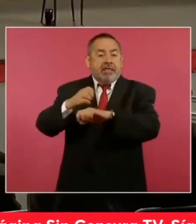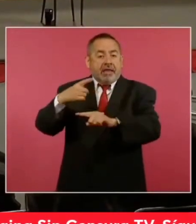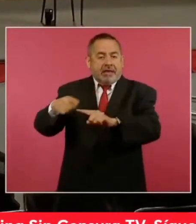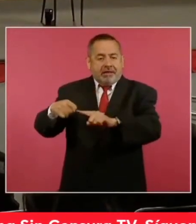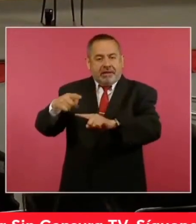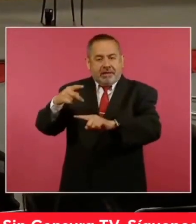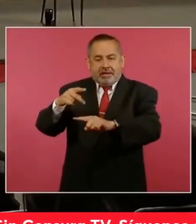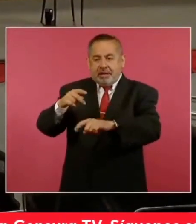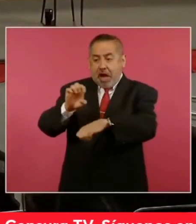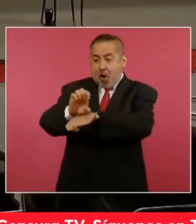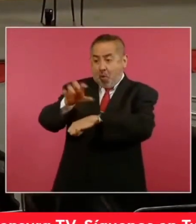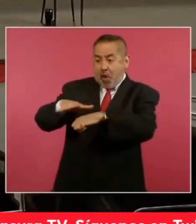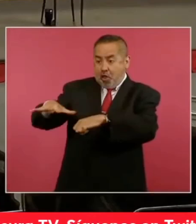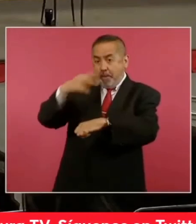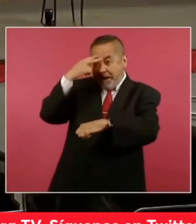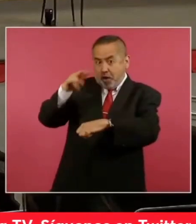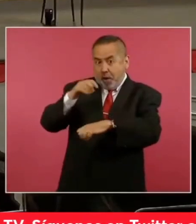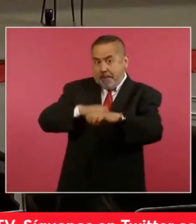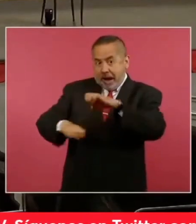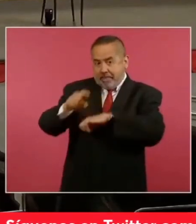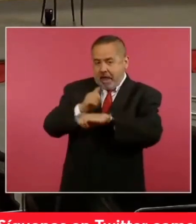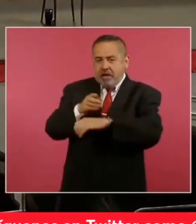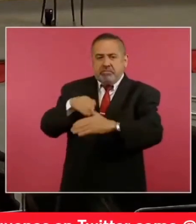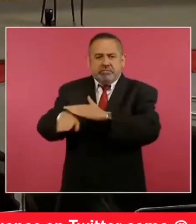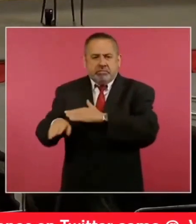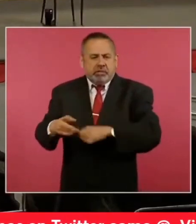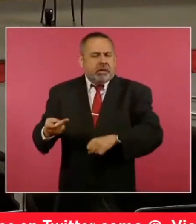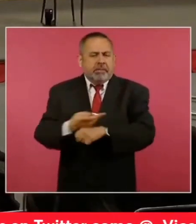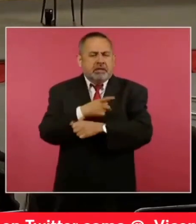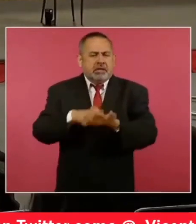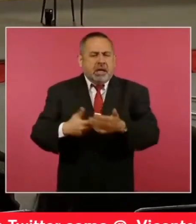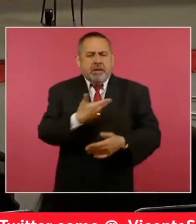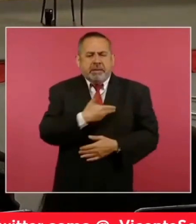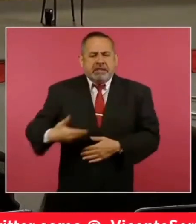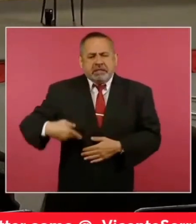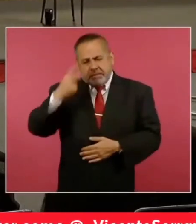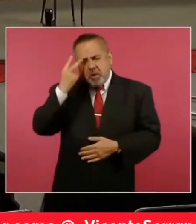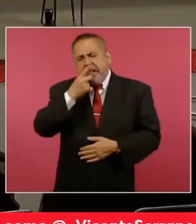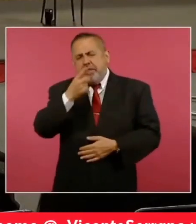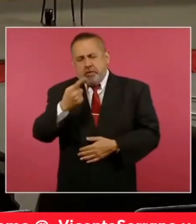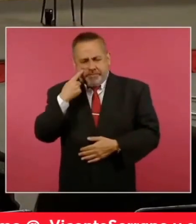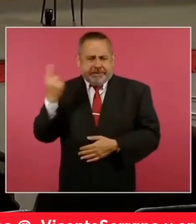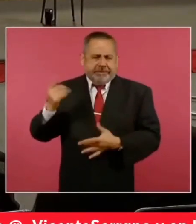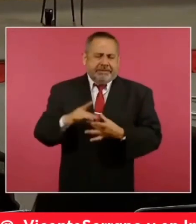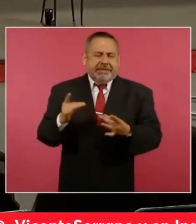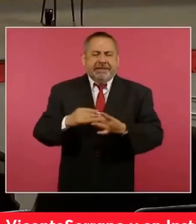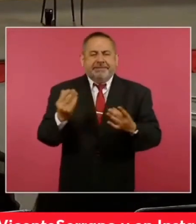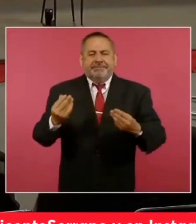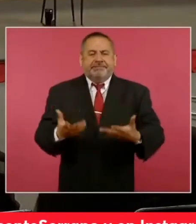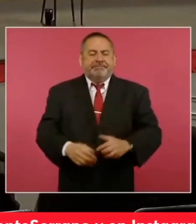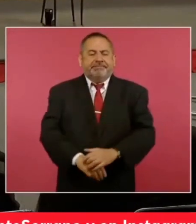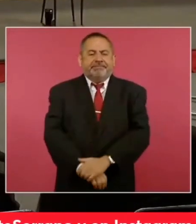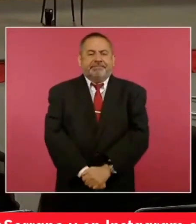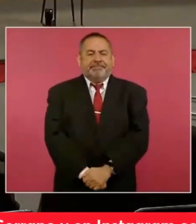Ecuador y la postura del gobierno del presidente Andrés Manuel López Obrador. Vamos a ver.